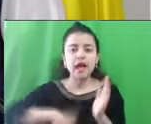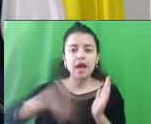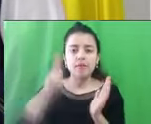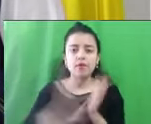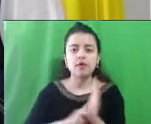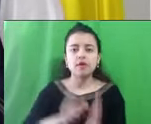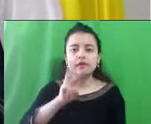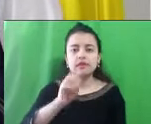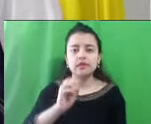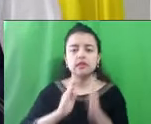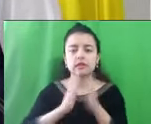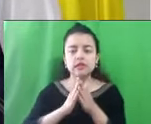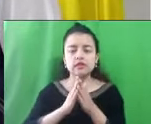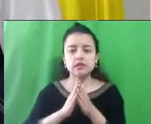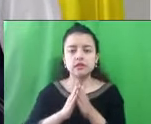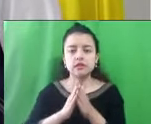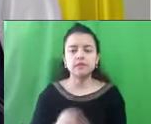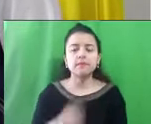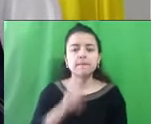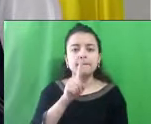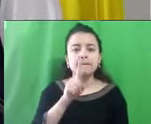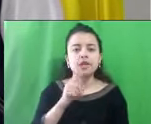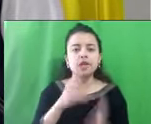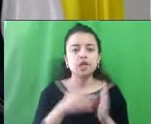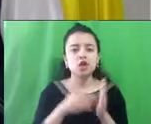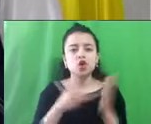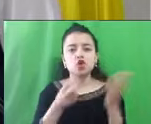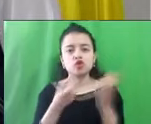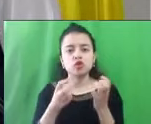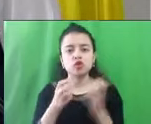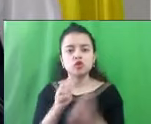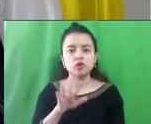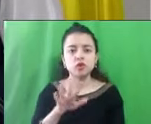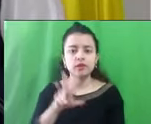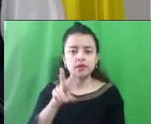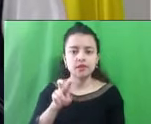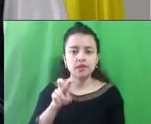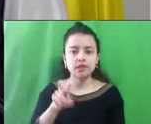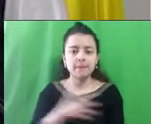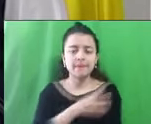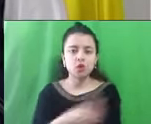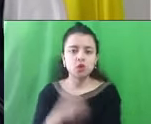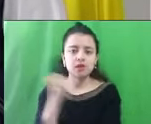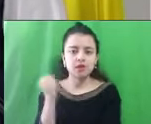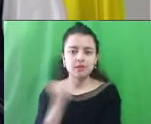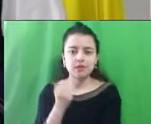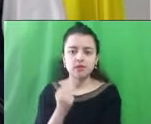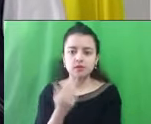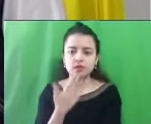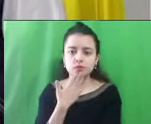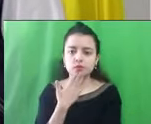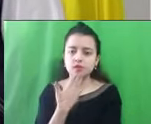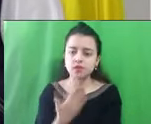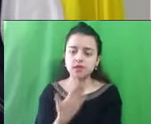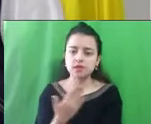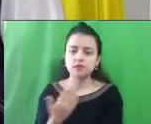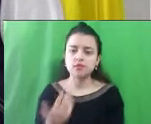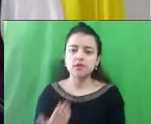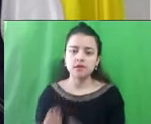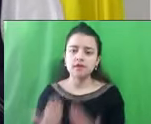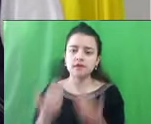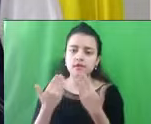por 855 millones de pesos. Es un ingreso, un recurso generoso para la empresa y favorable para darle